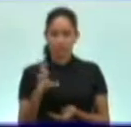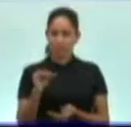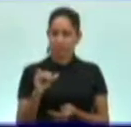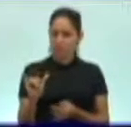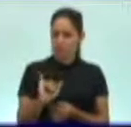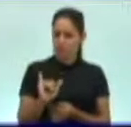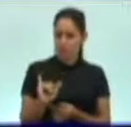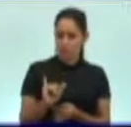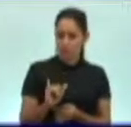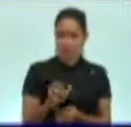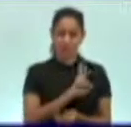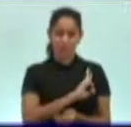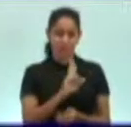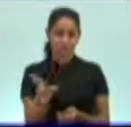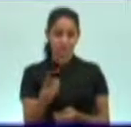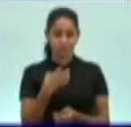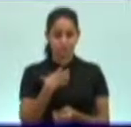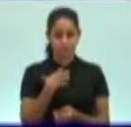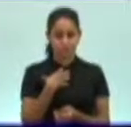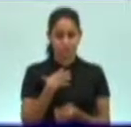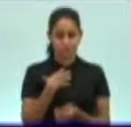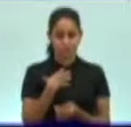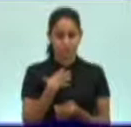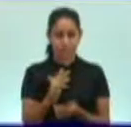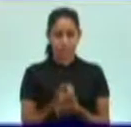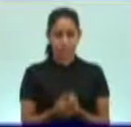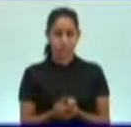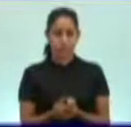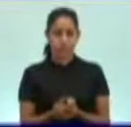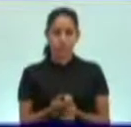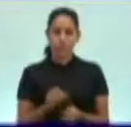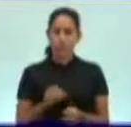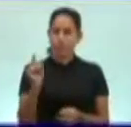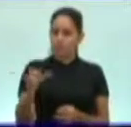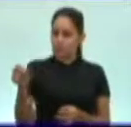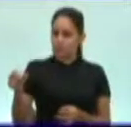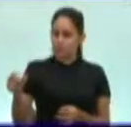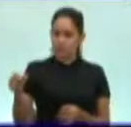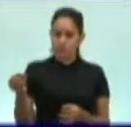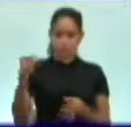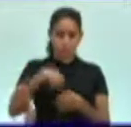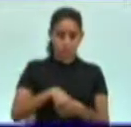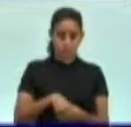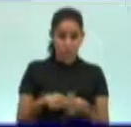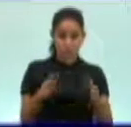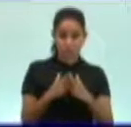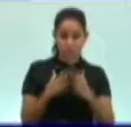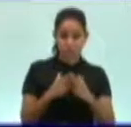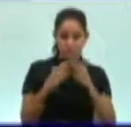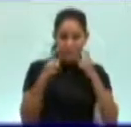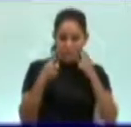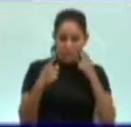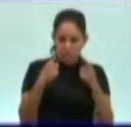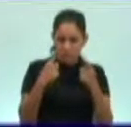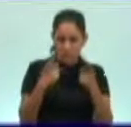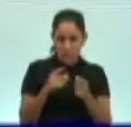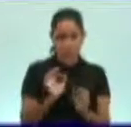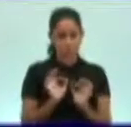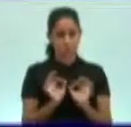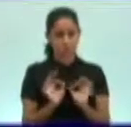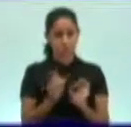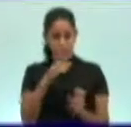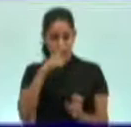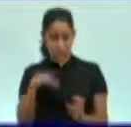la responsabilidad que tienen los miembros de las familias de velar porque sus